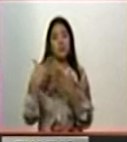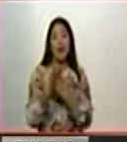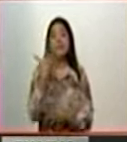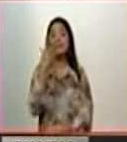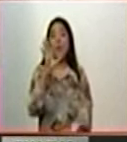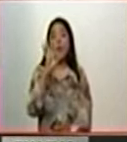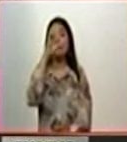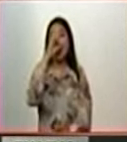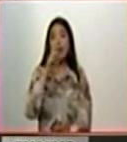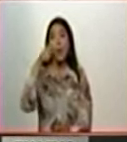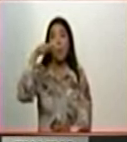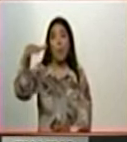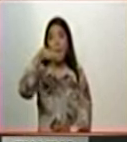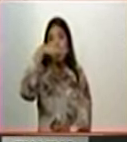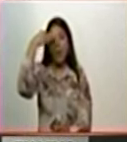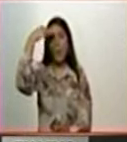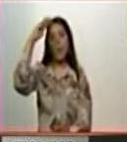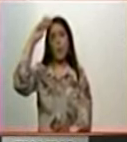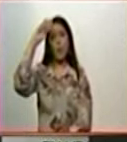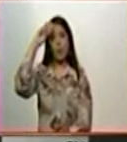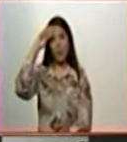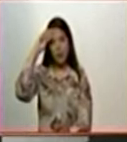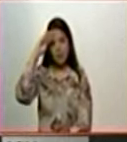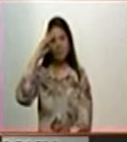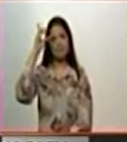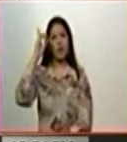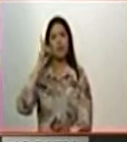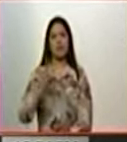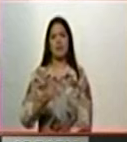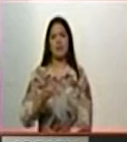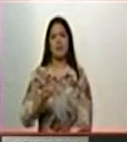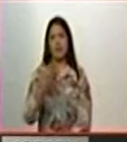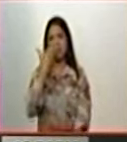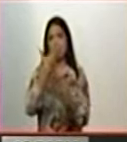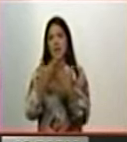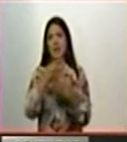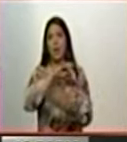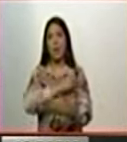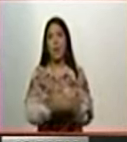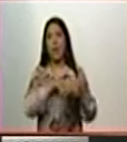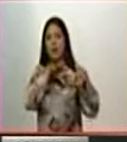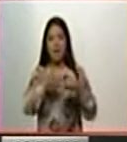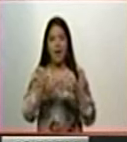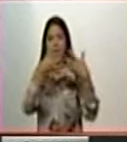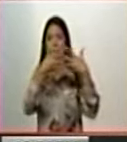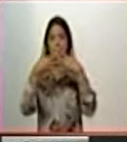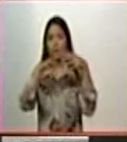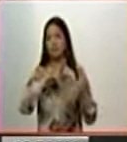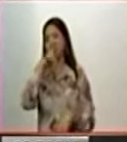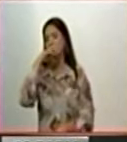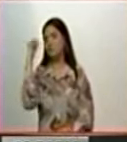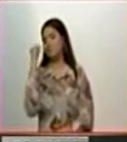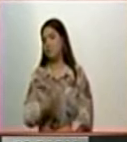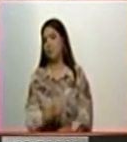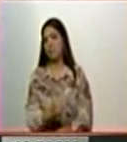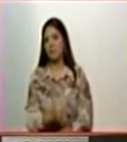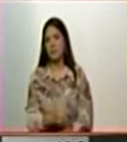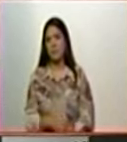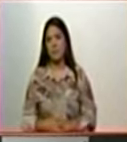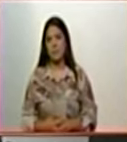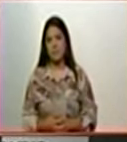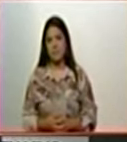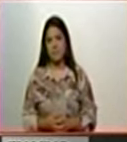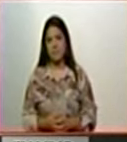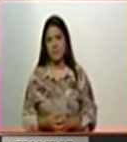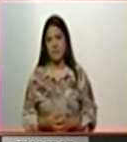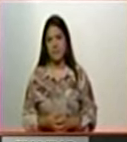50 años el pueblo cubano se plantó con dignidad frente a los poderes imperiales más grotescos, más criminales